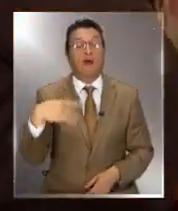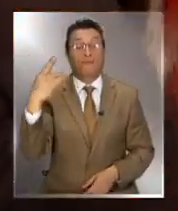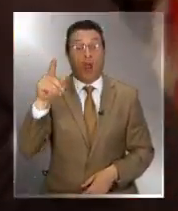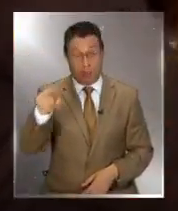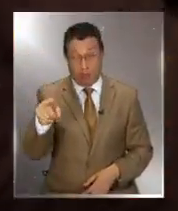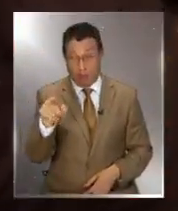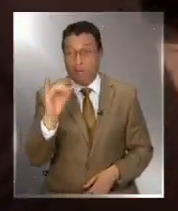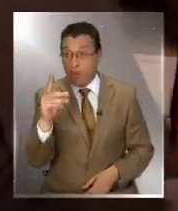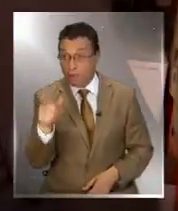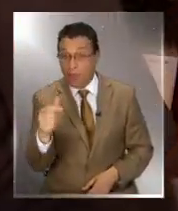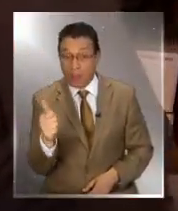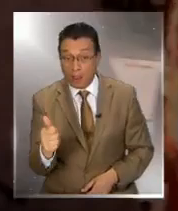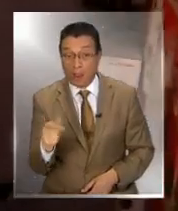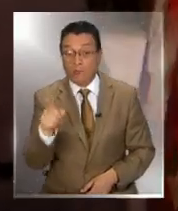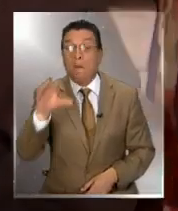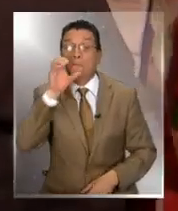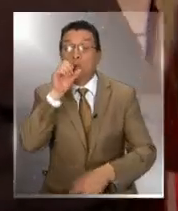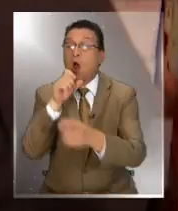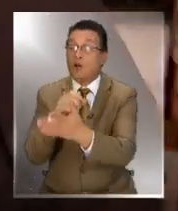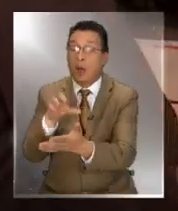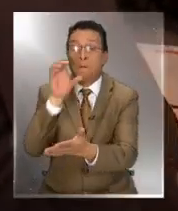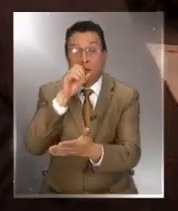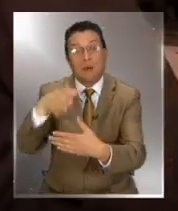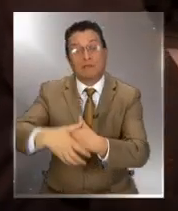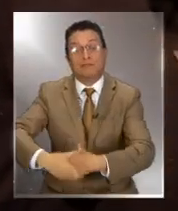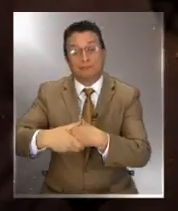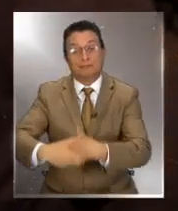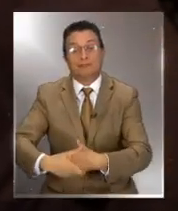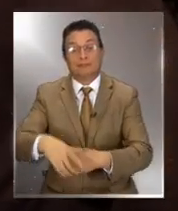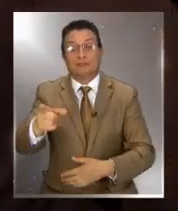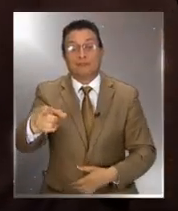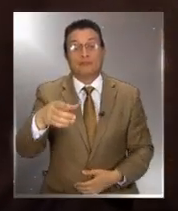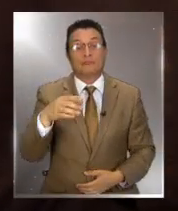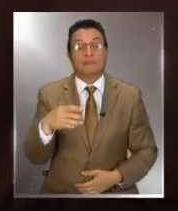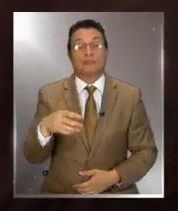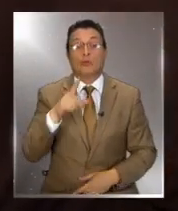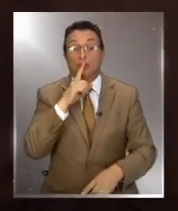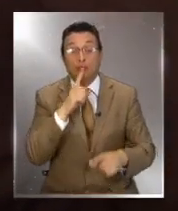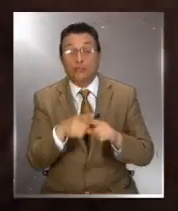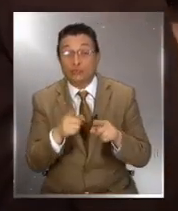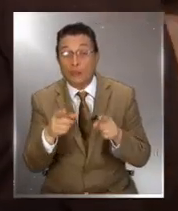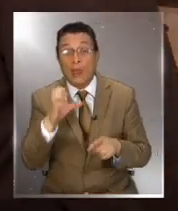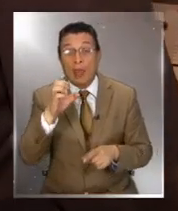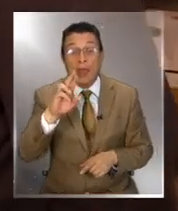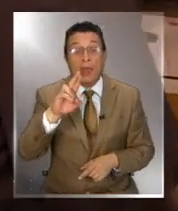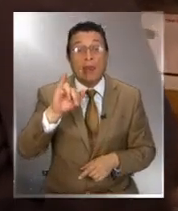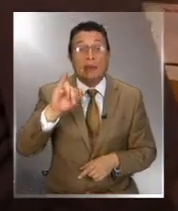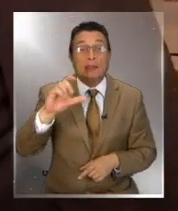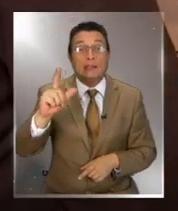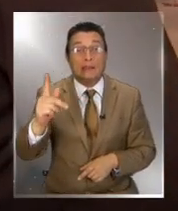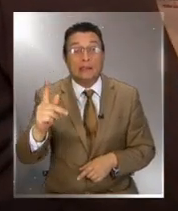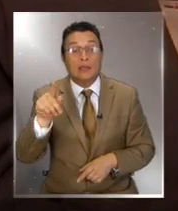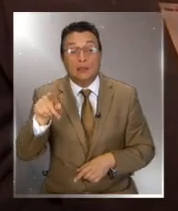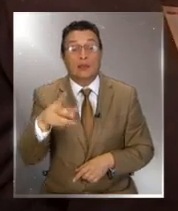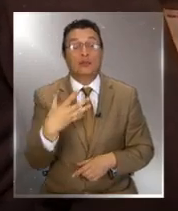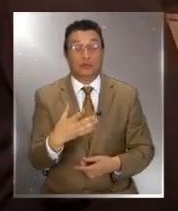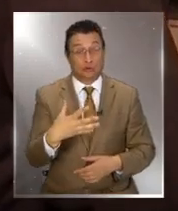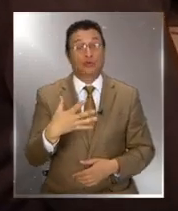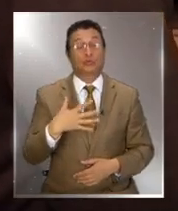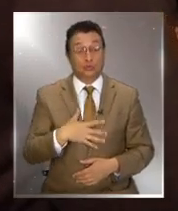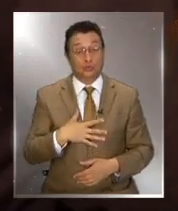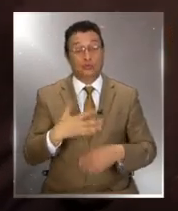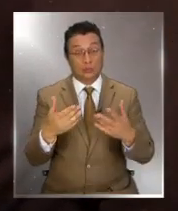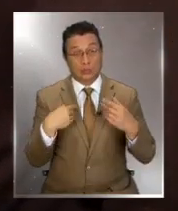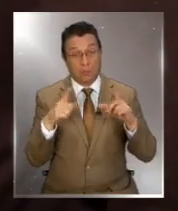Eric Martínez, de Bolivia. Él es peruano. ¿Qué tal? ¿Cómo está? Javier, ¿cuál es el nombre? Edgar. Oiga, Eric, preguntarle, ¿lo ha maravillado, le ha